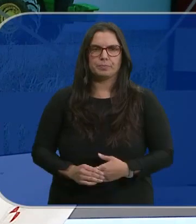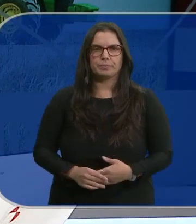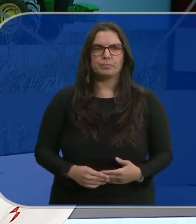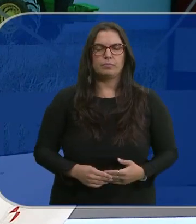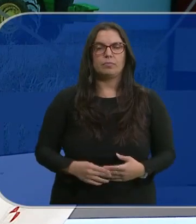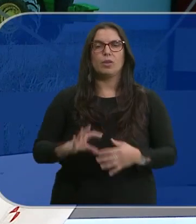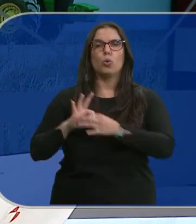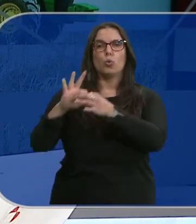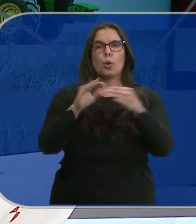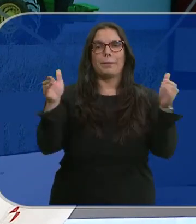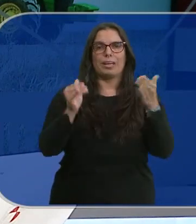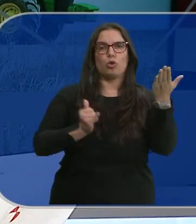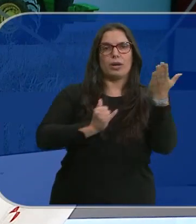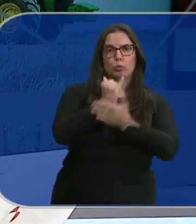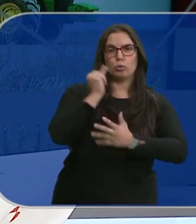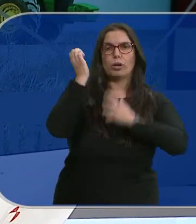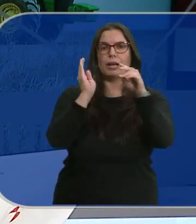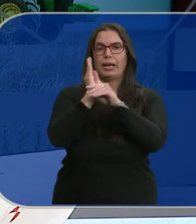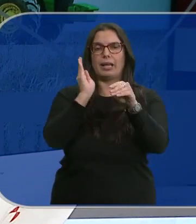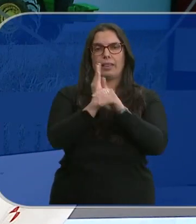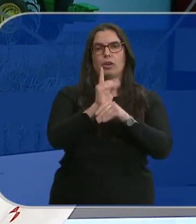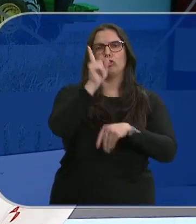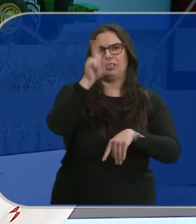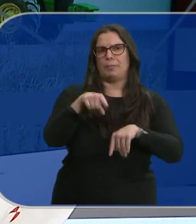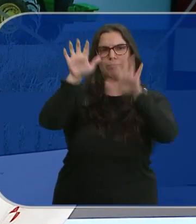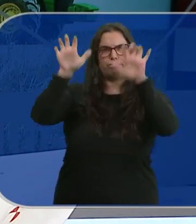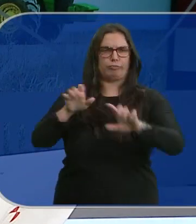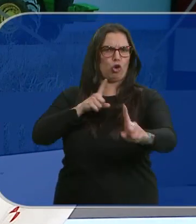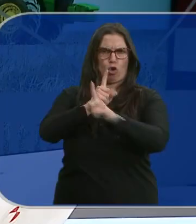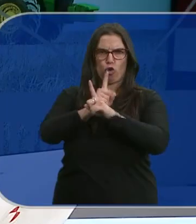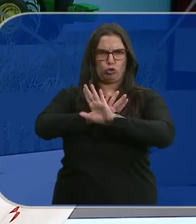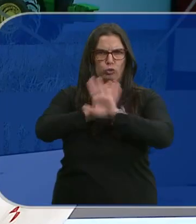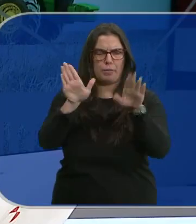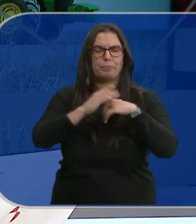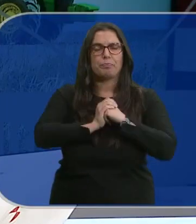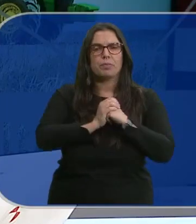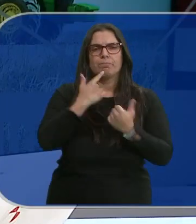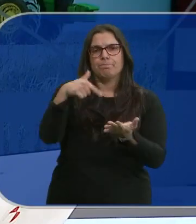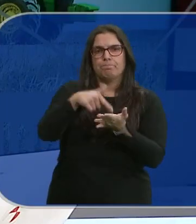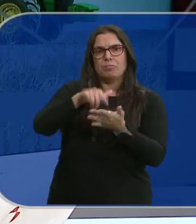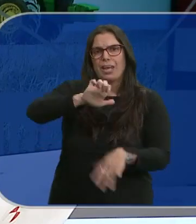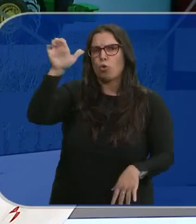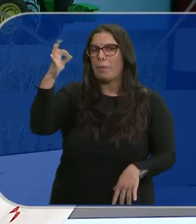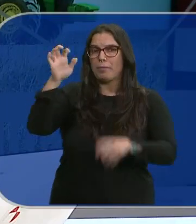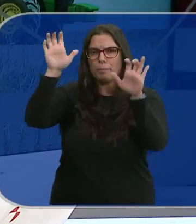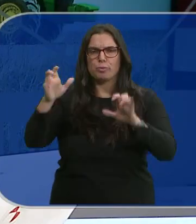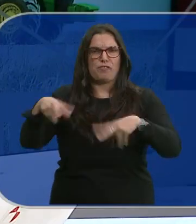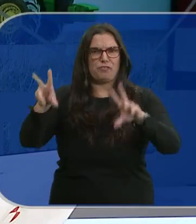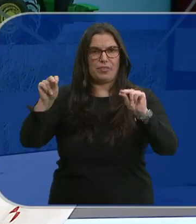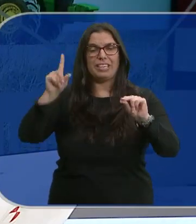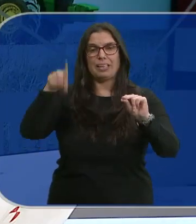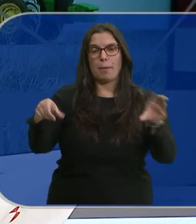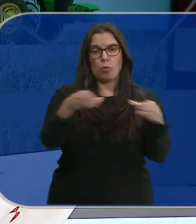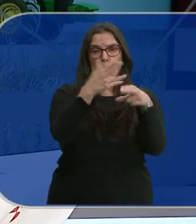La Unión de Pequeños Agricultores y Ganaderos se opone frontalmente al recorte previsto en la futura PAC. Exigen a Europa que la retire y a todos los